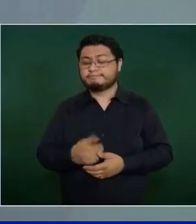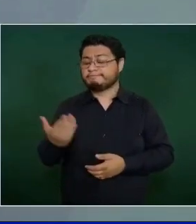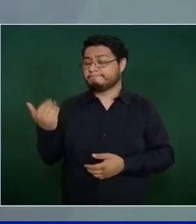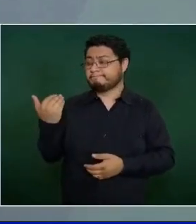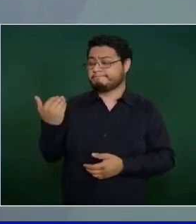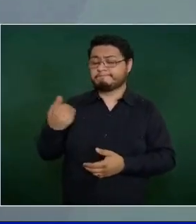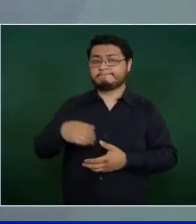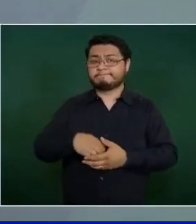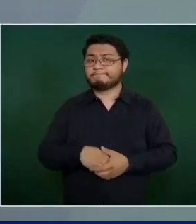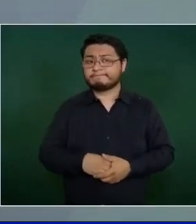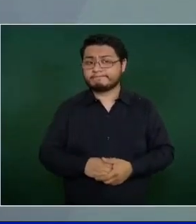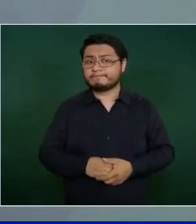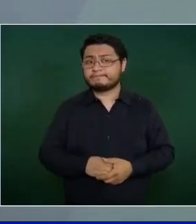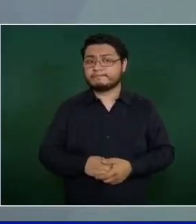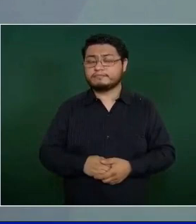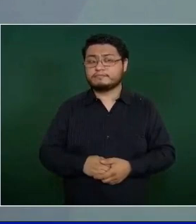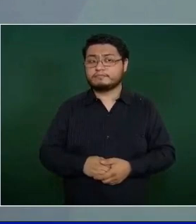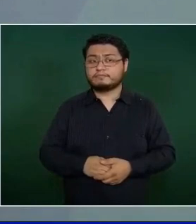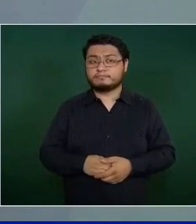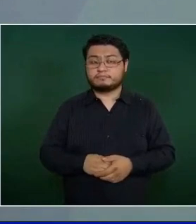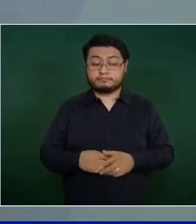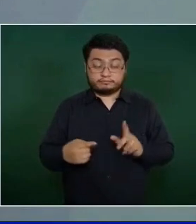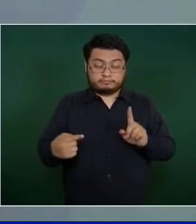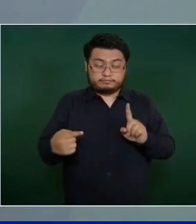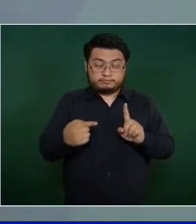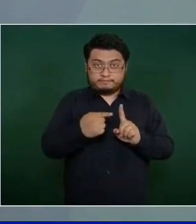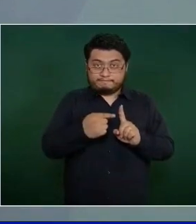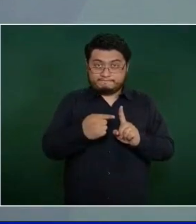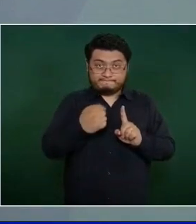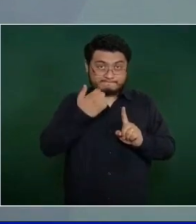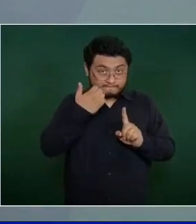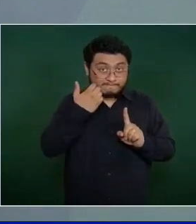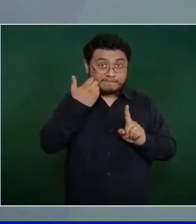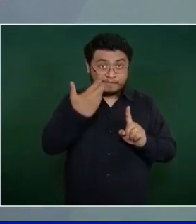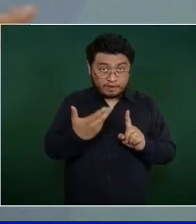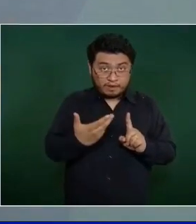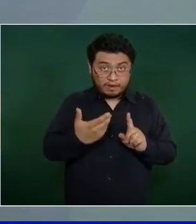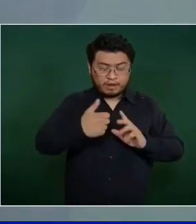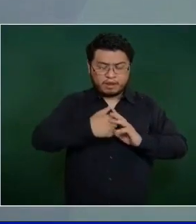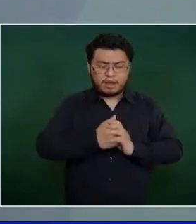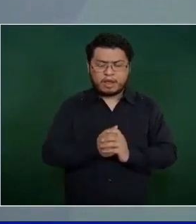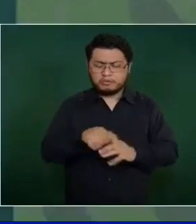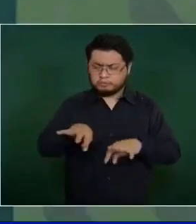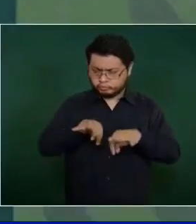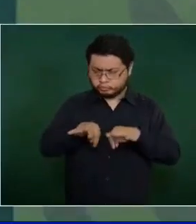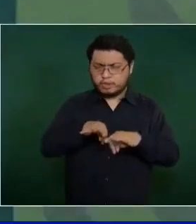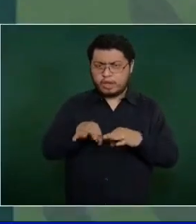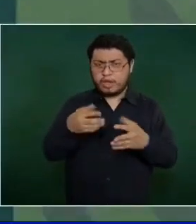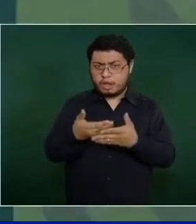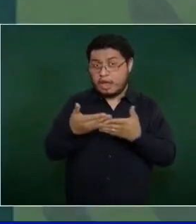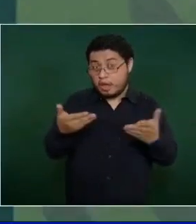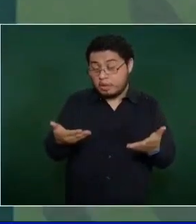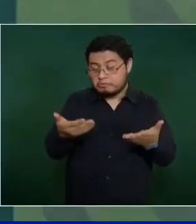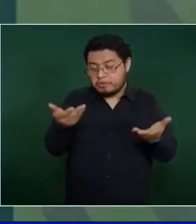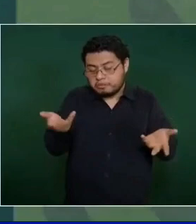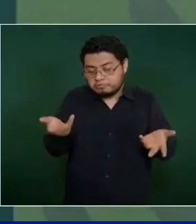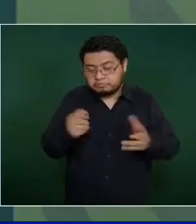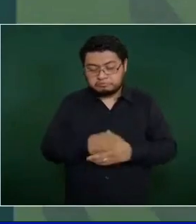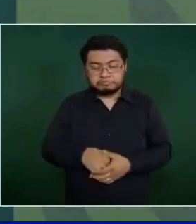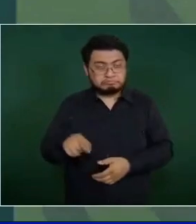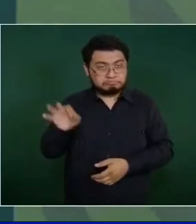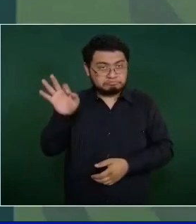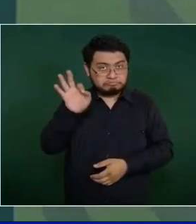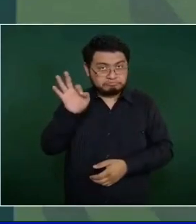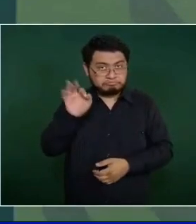Y cuando ella quiso, porque trabaja, ahora seguramente